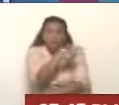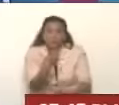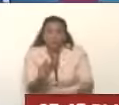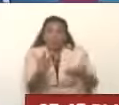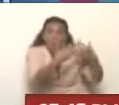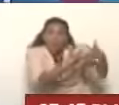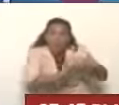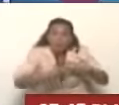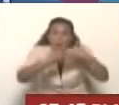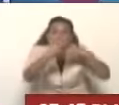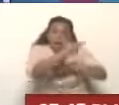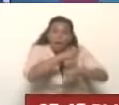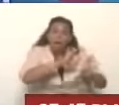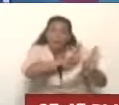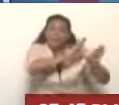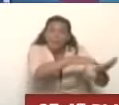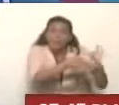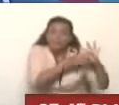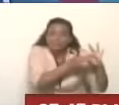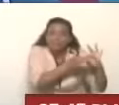el gobierno de los Estados Unidos.